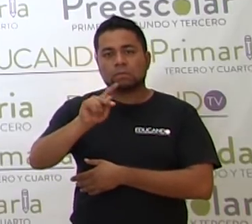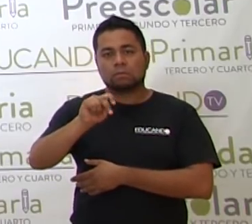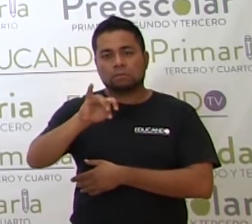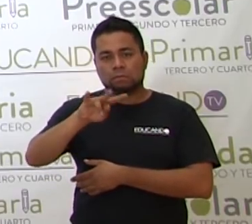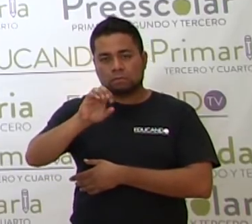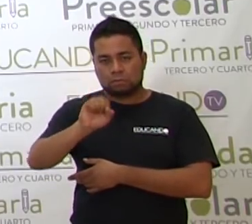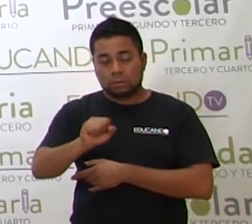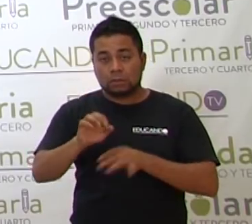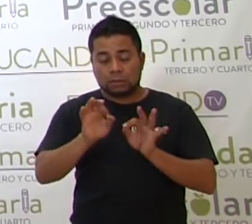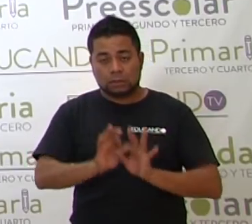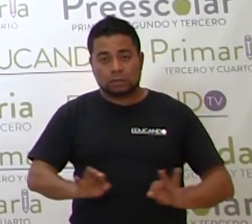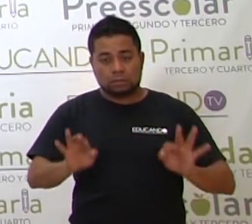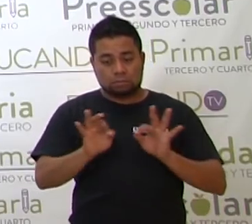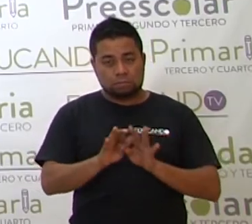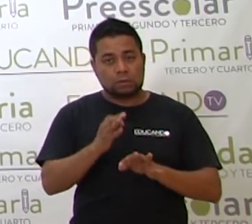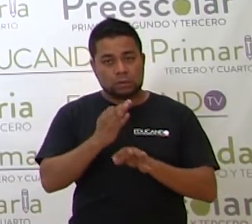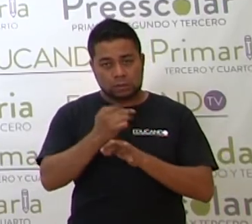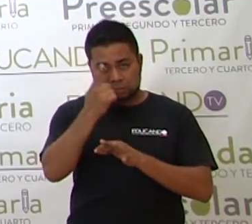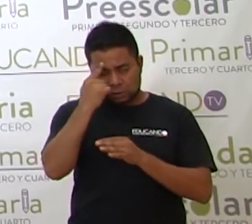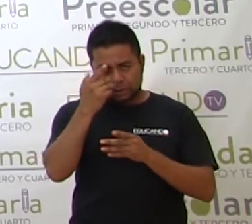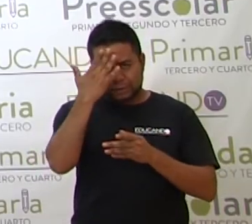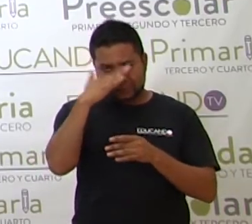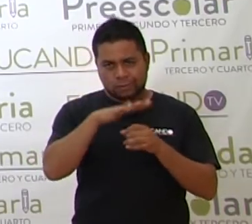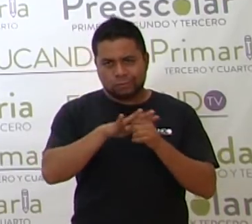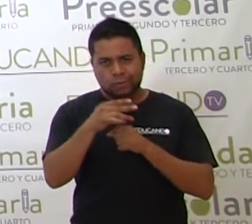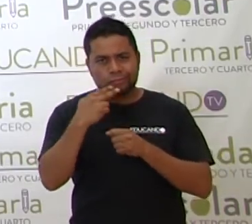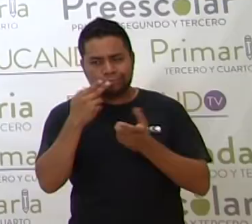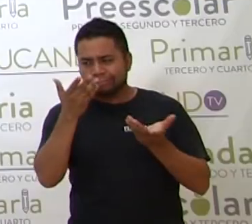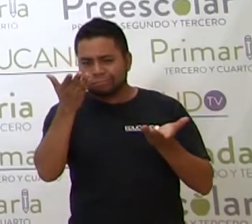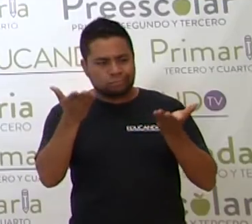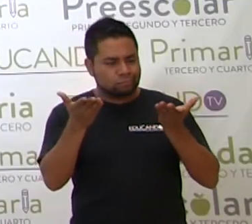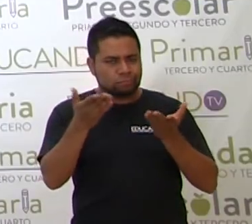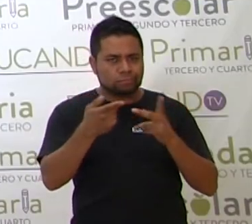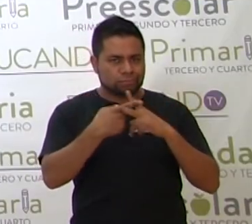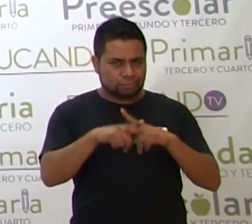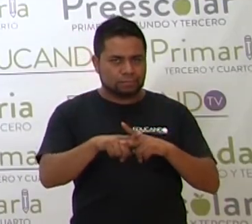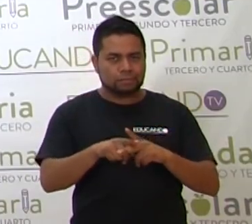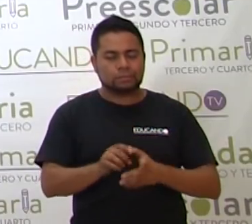que puedas hacer referencia de cada uno de los textos. Vamos a iniciar.